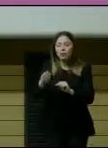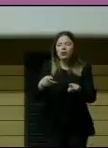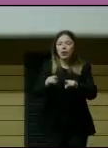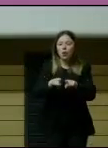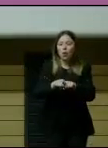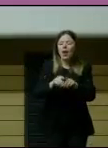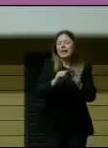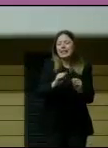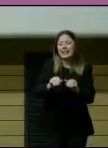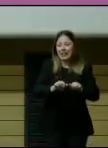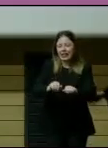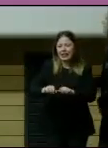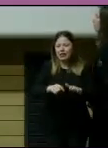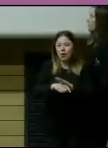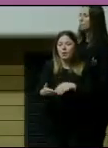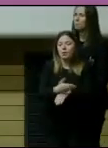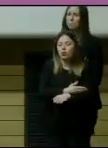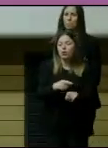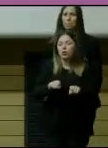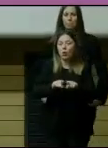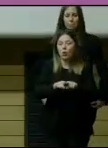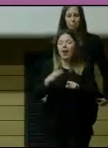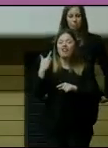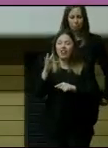un proceso de síntesis que sí, que los precursores para hacer